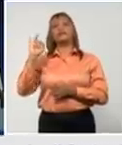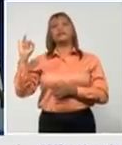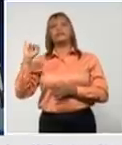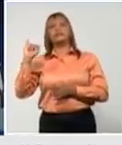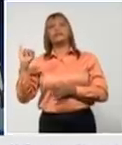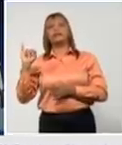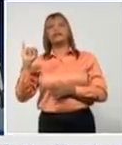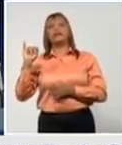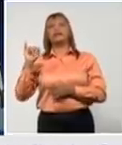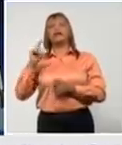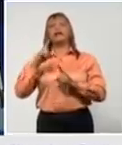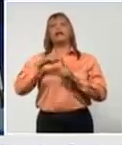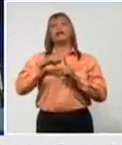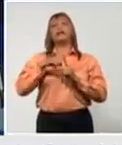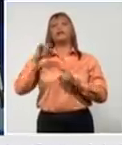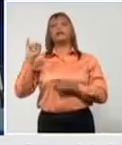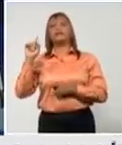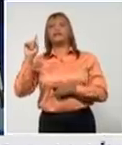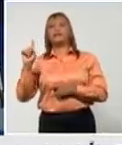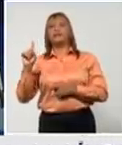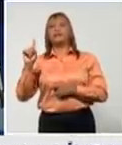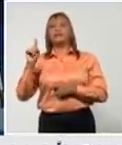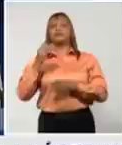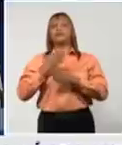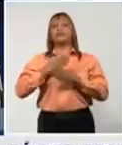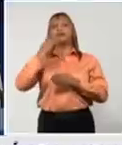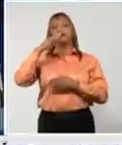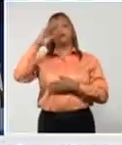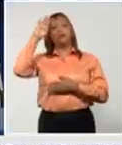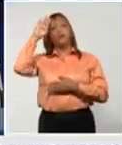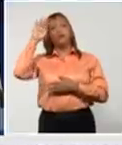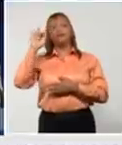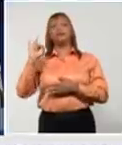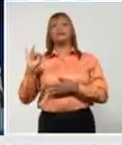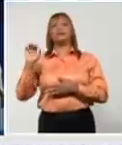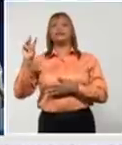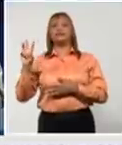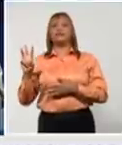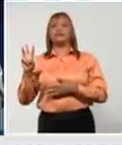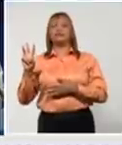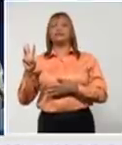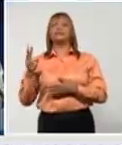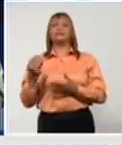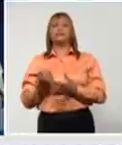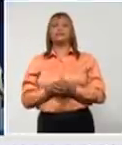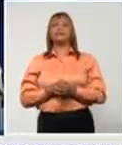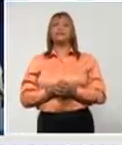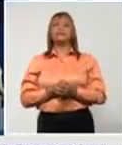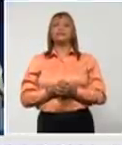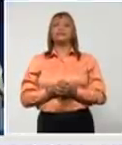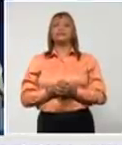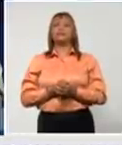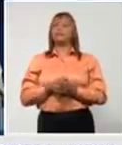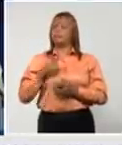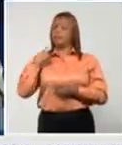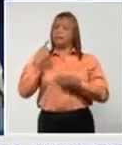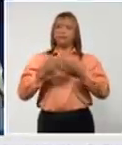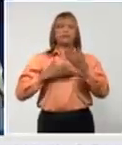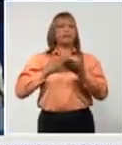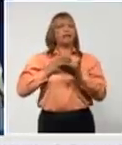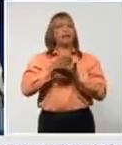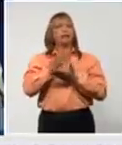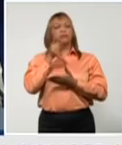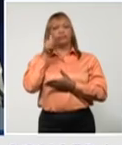61, Santiago de Cuba, 73, lo cual evidencia que mantenemos una vigilancia en